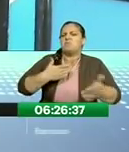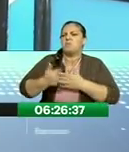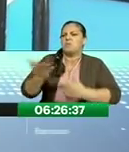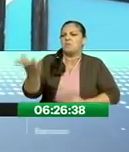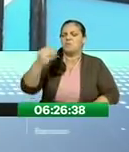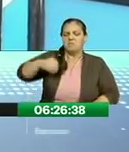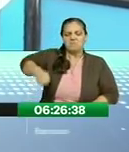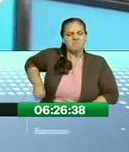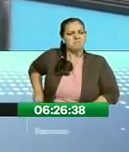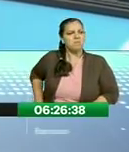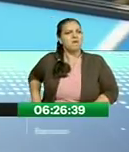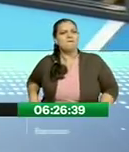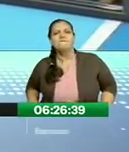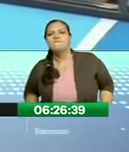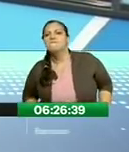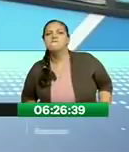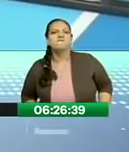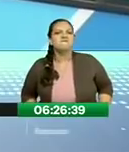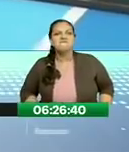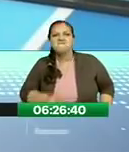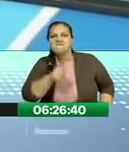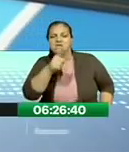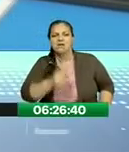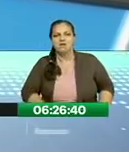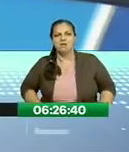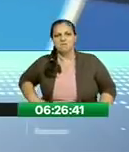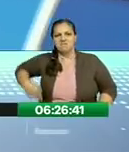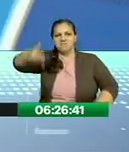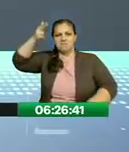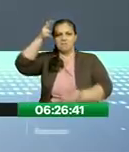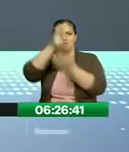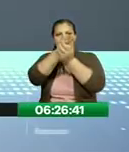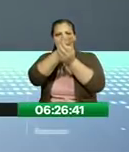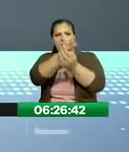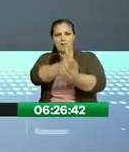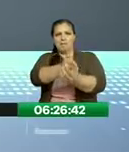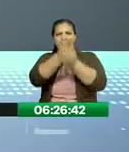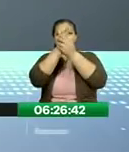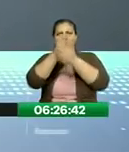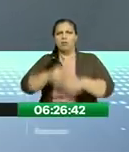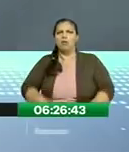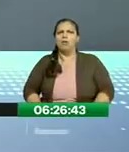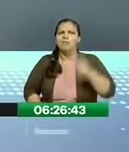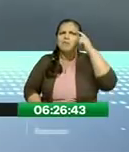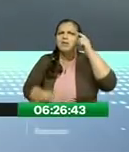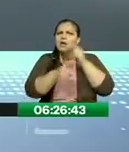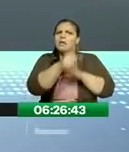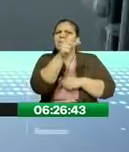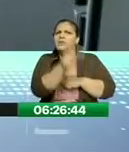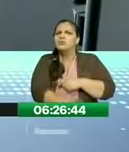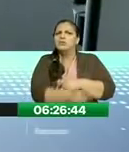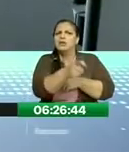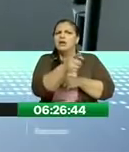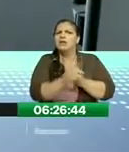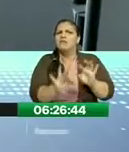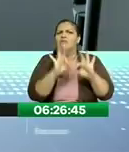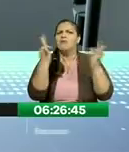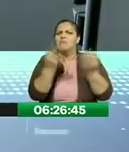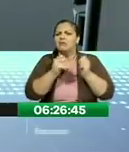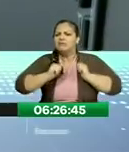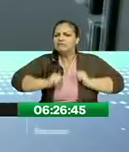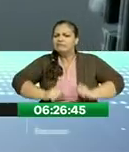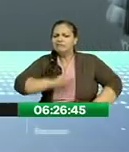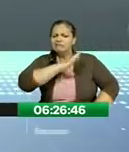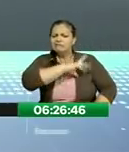por cumplir. A él no le interesa. Pásame la mía y llévate esa ese man. Claro que sí. No, como tal como tú lo dices,